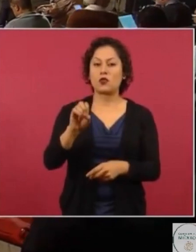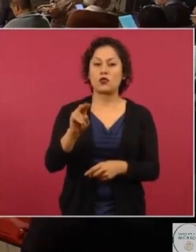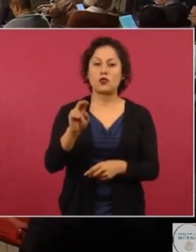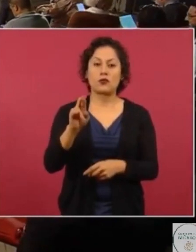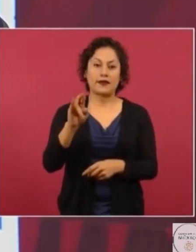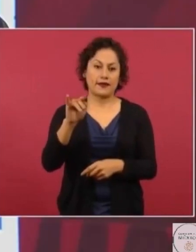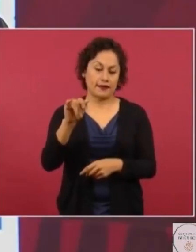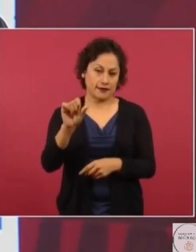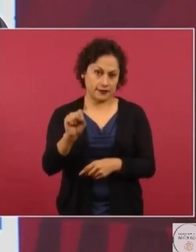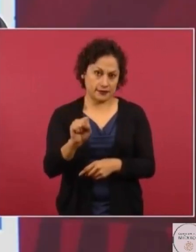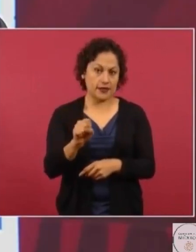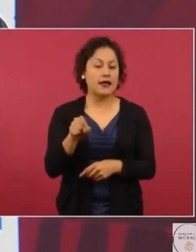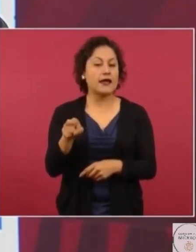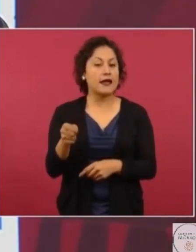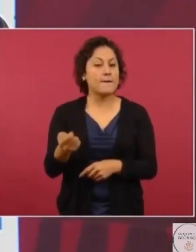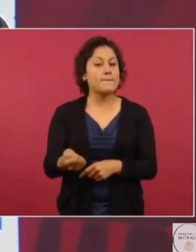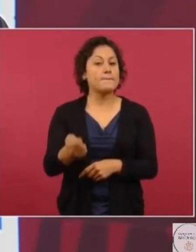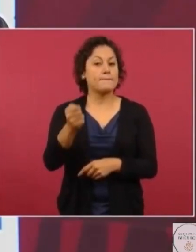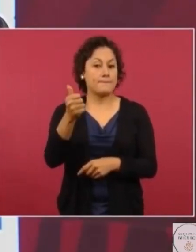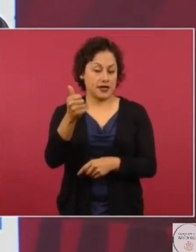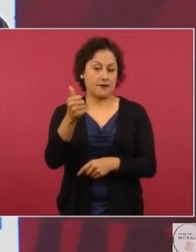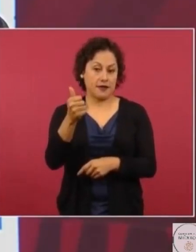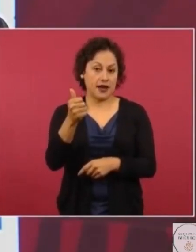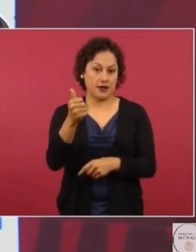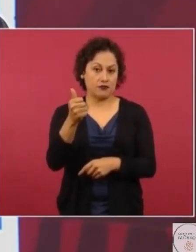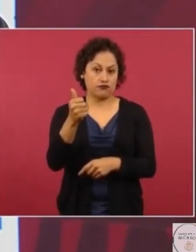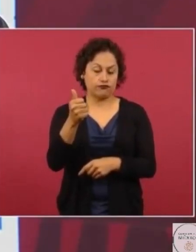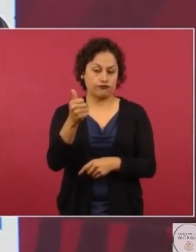va a pichar mañana.